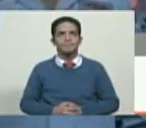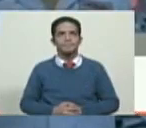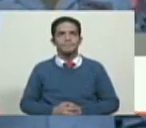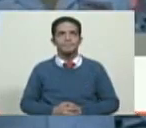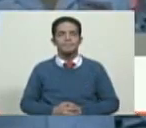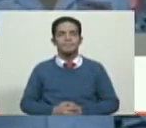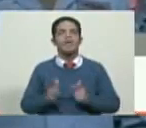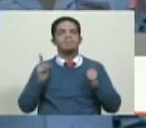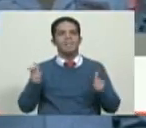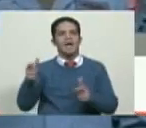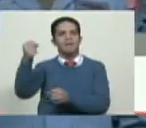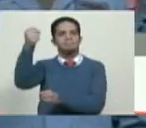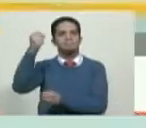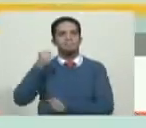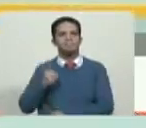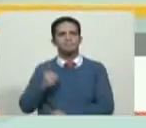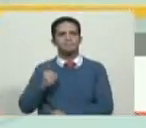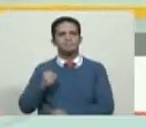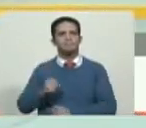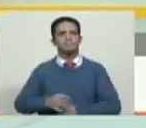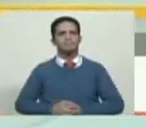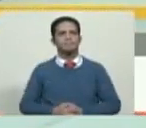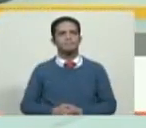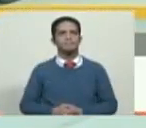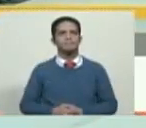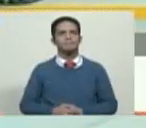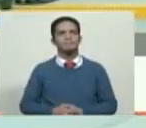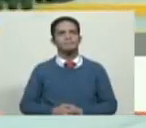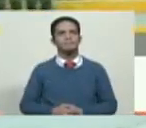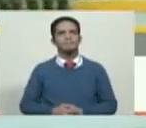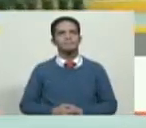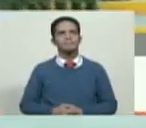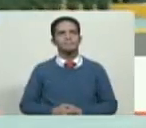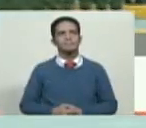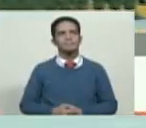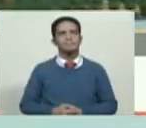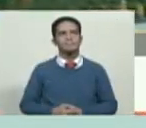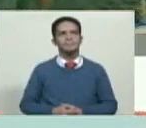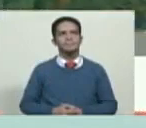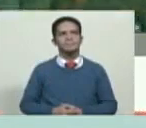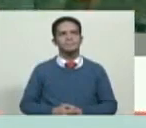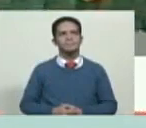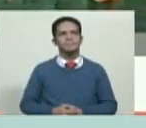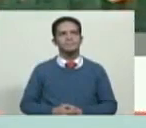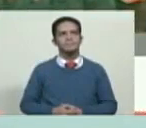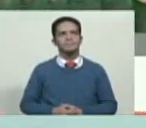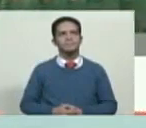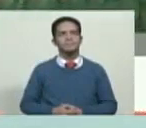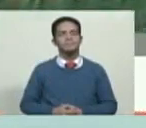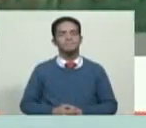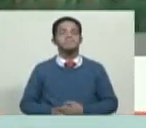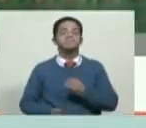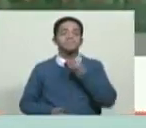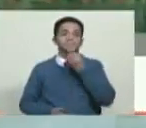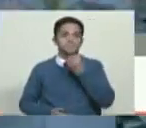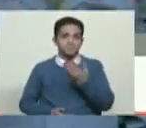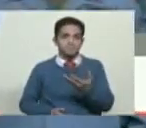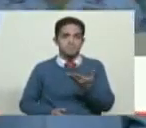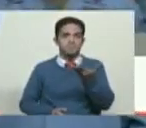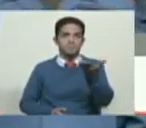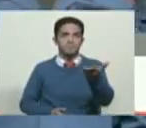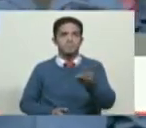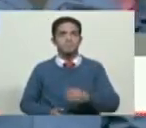Descansen. ¡Arr! Muy bien, general